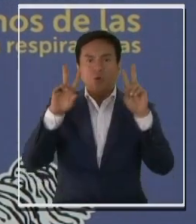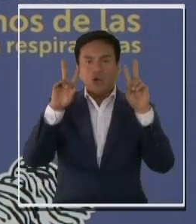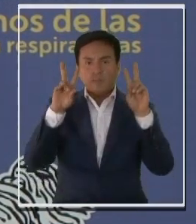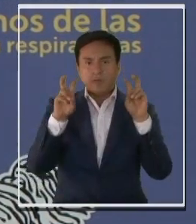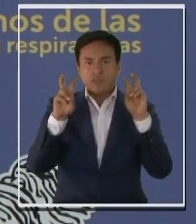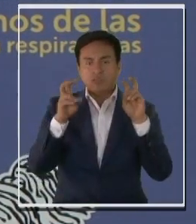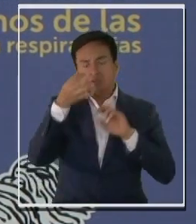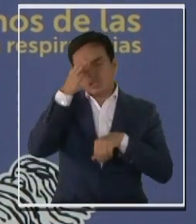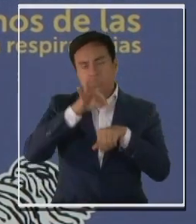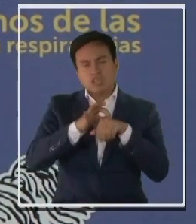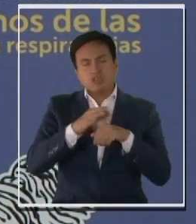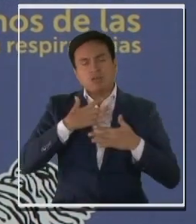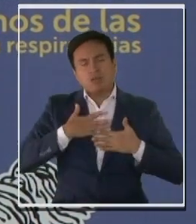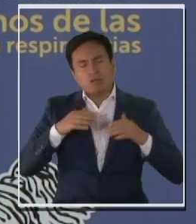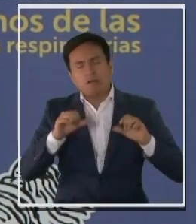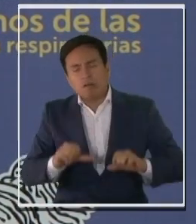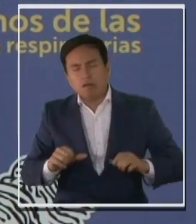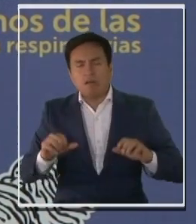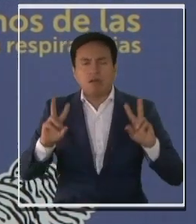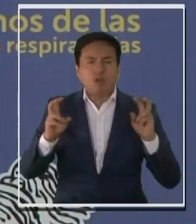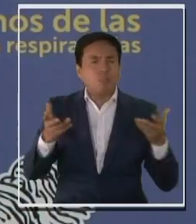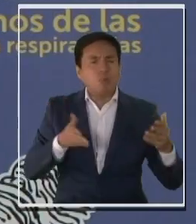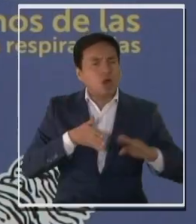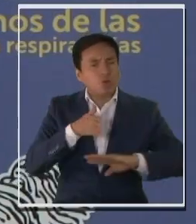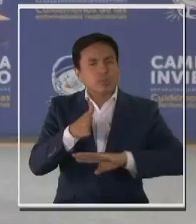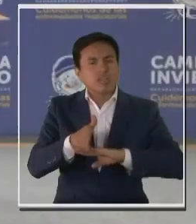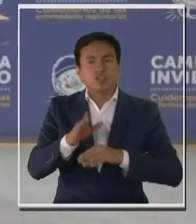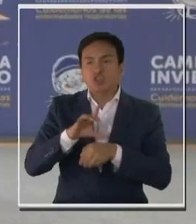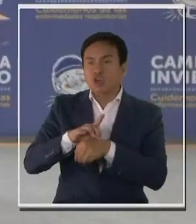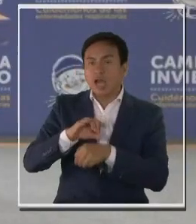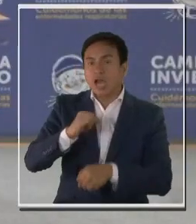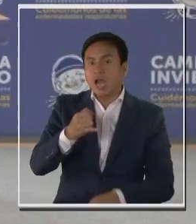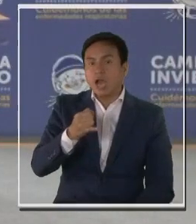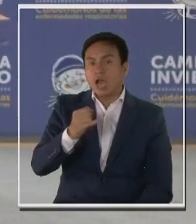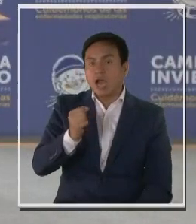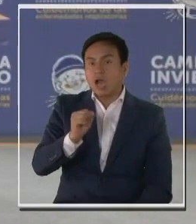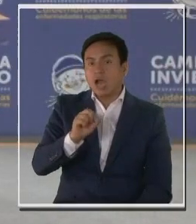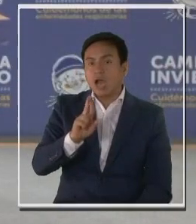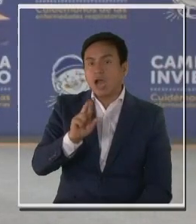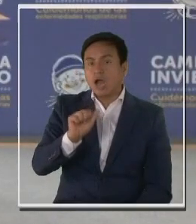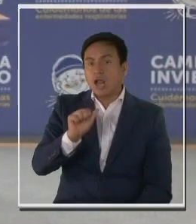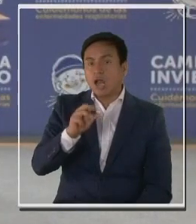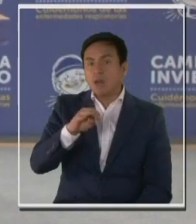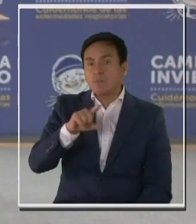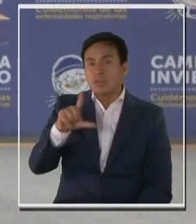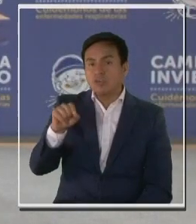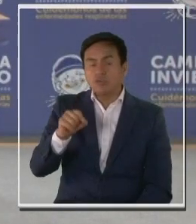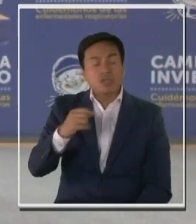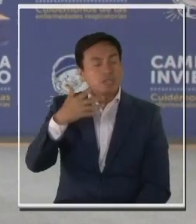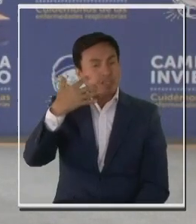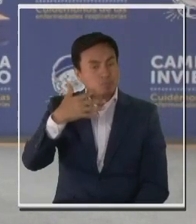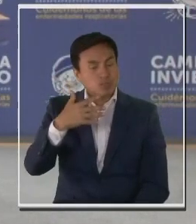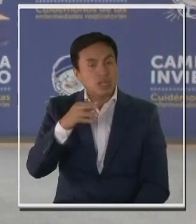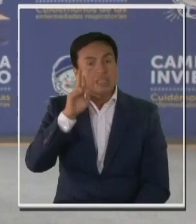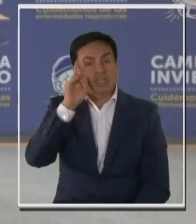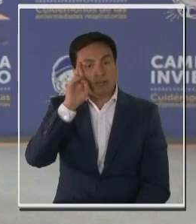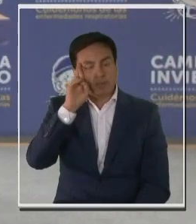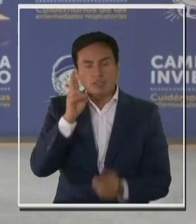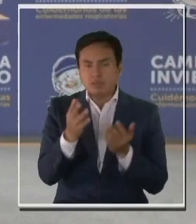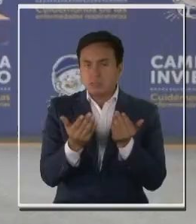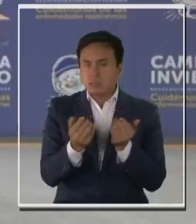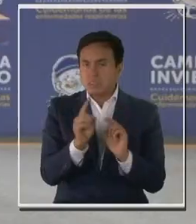a los síntomas y cómo acudir doctora Jaramillo Sí muy importante también recordar que no es